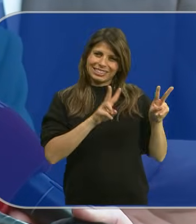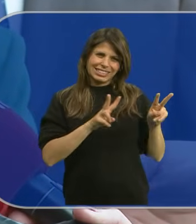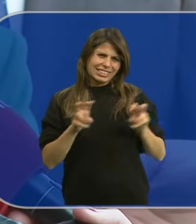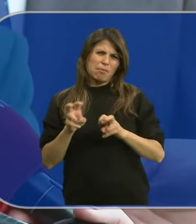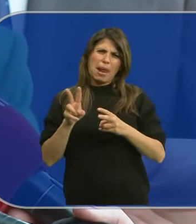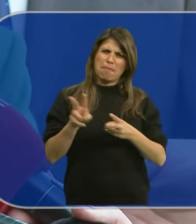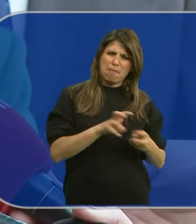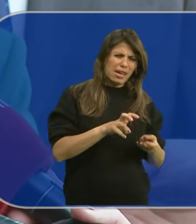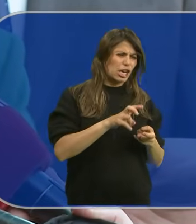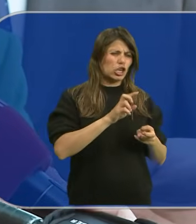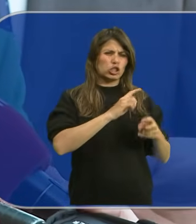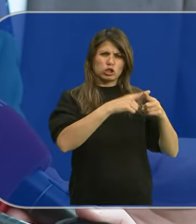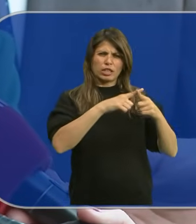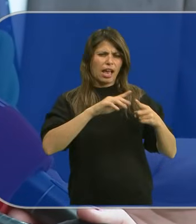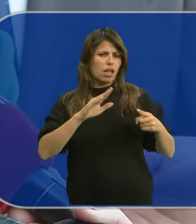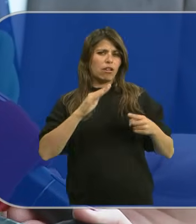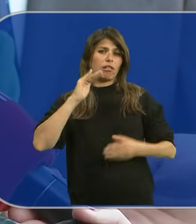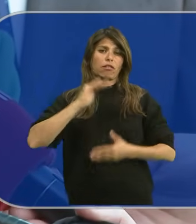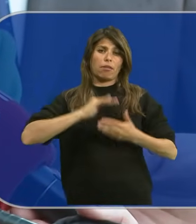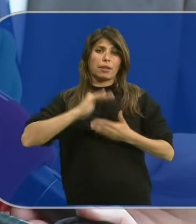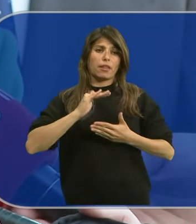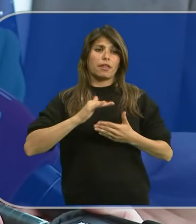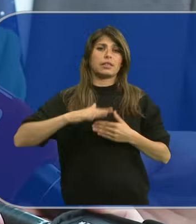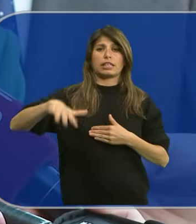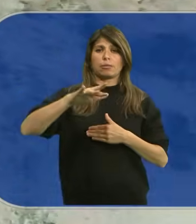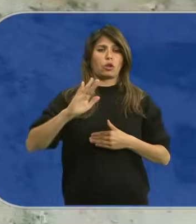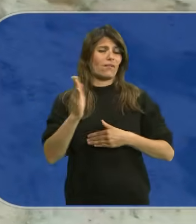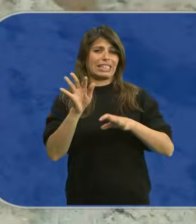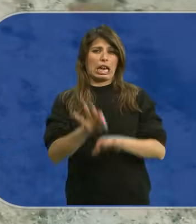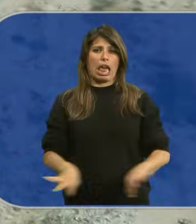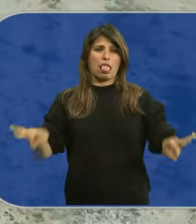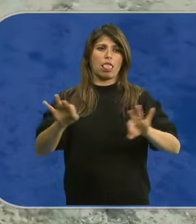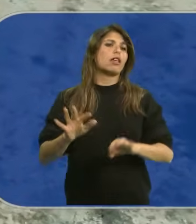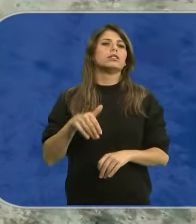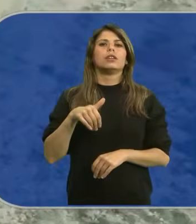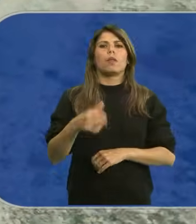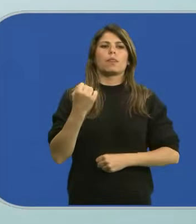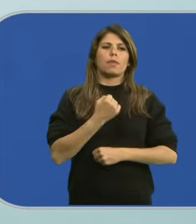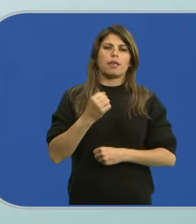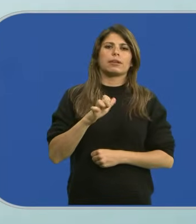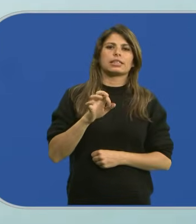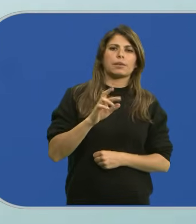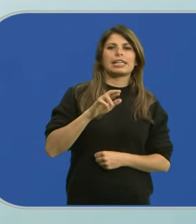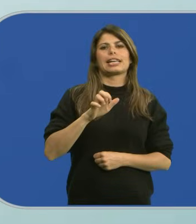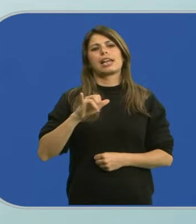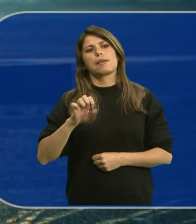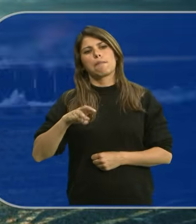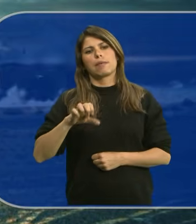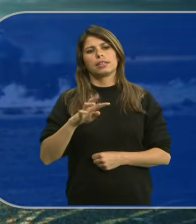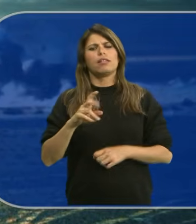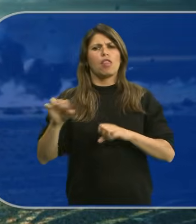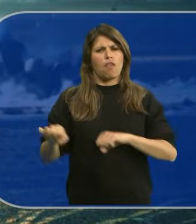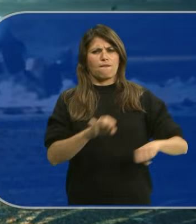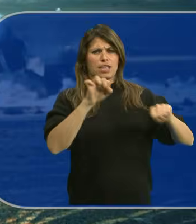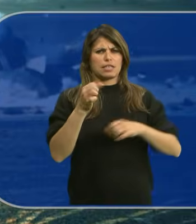al embargo y demás va a afectar a las capacidades de este regimiento. En diciembre, Escribano y Rheinmetall Expal presentaron a Defensa